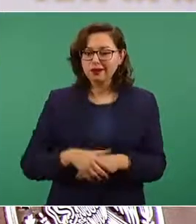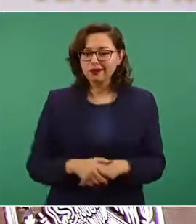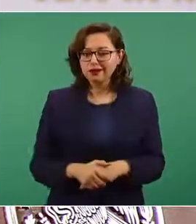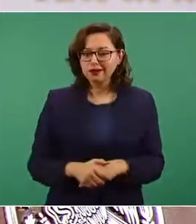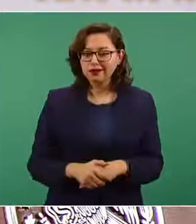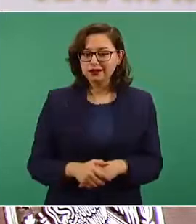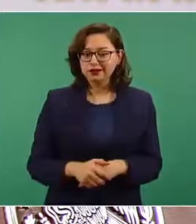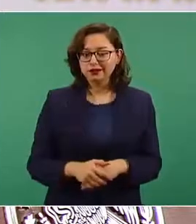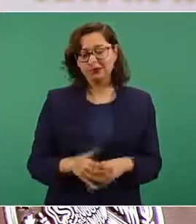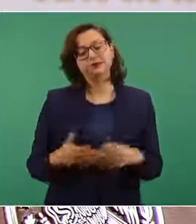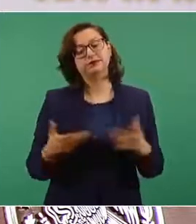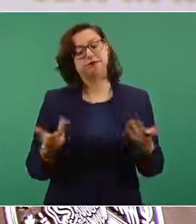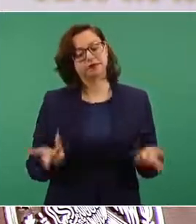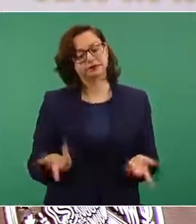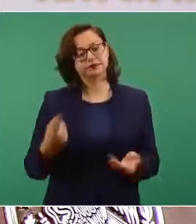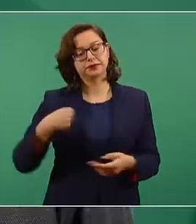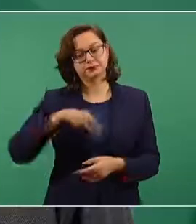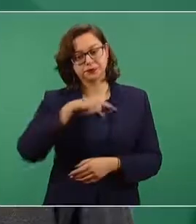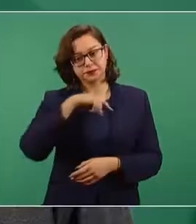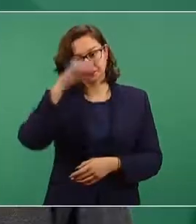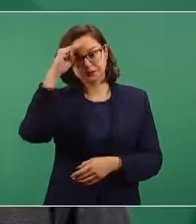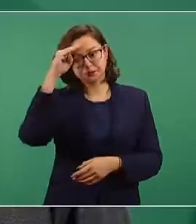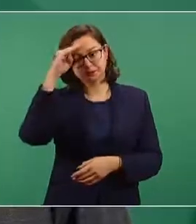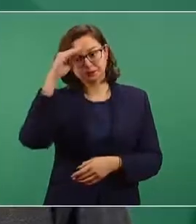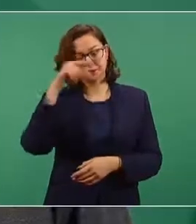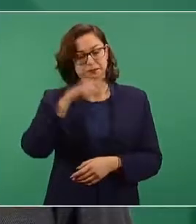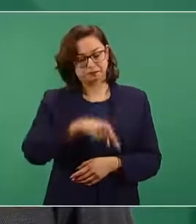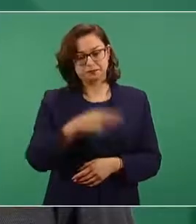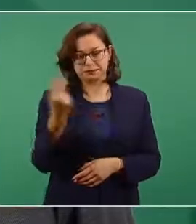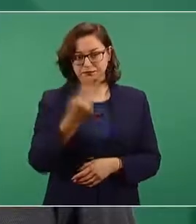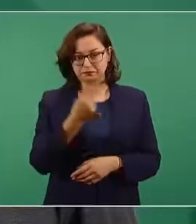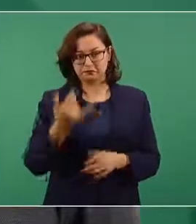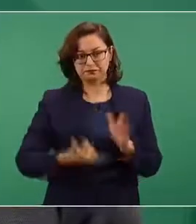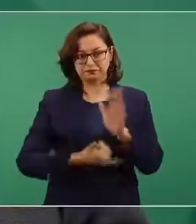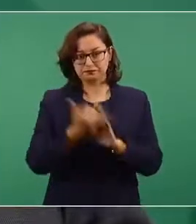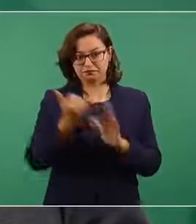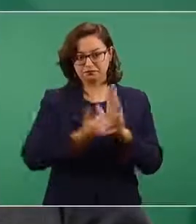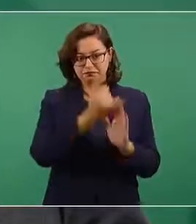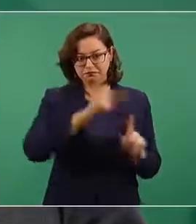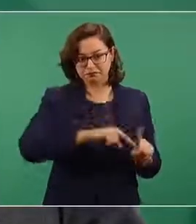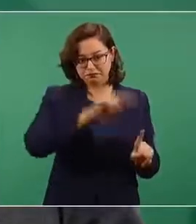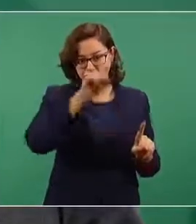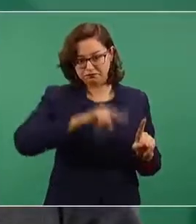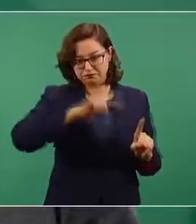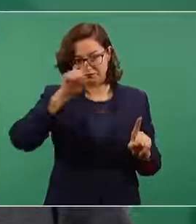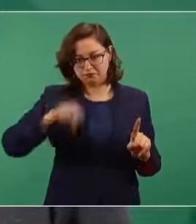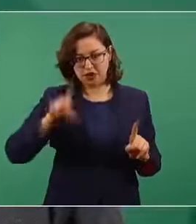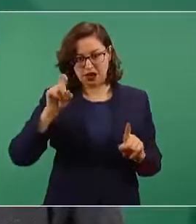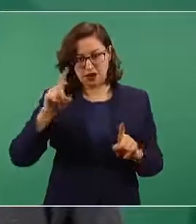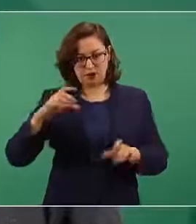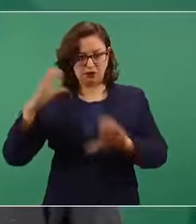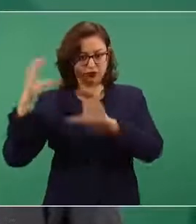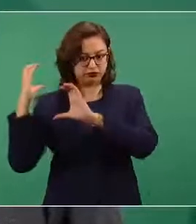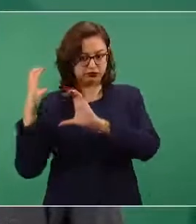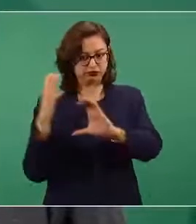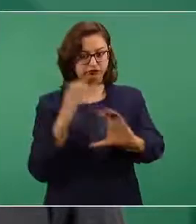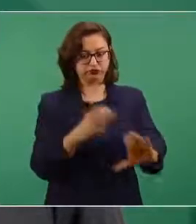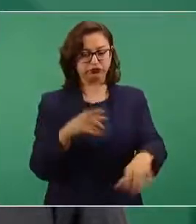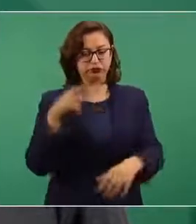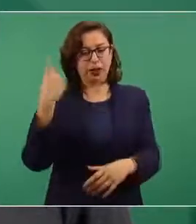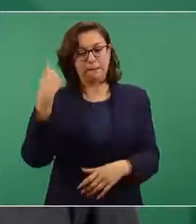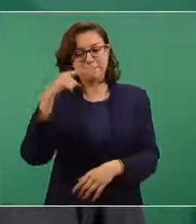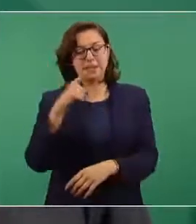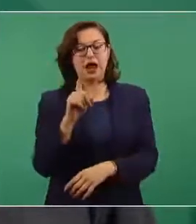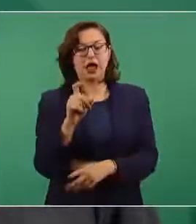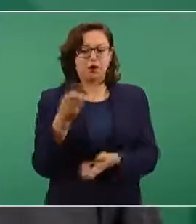Entonces, estamos proyectando construir un acueducto para darle agua a los pueblos.